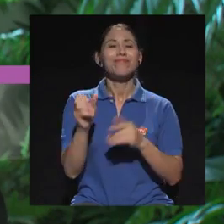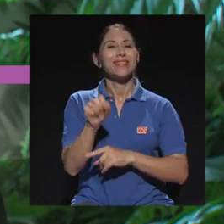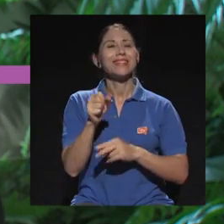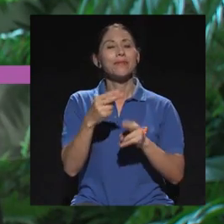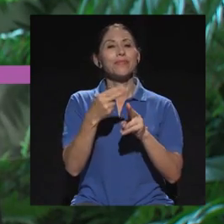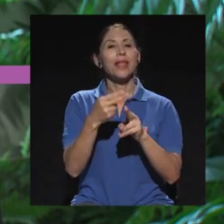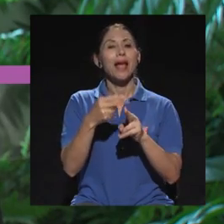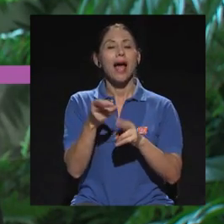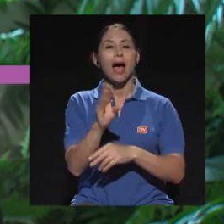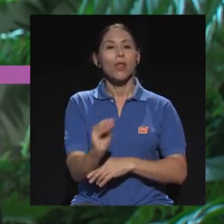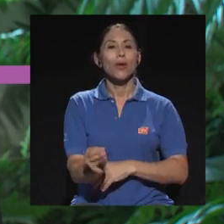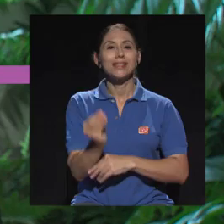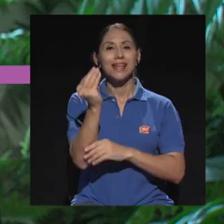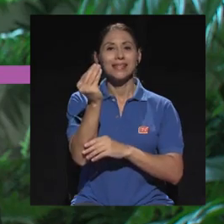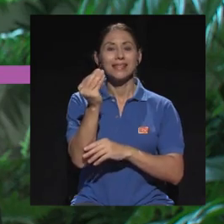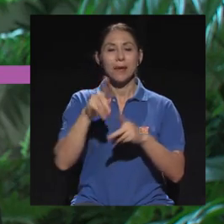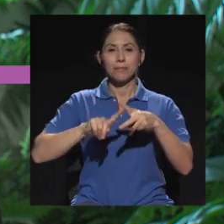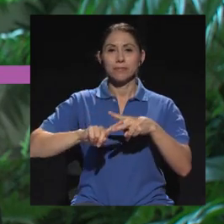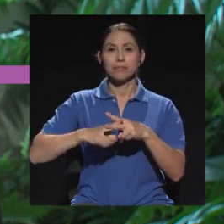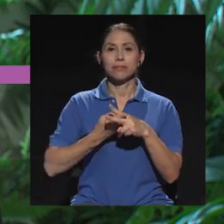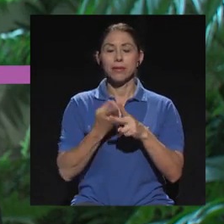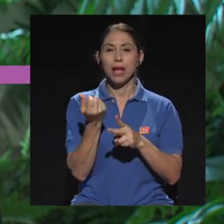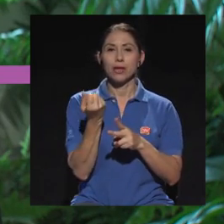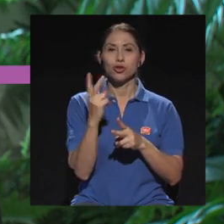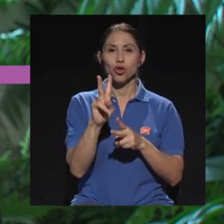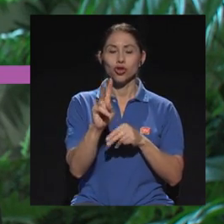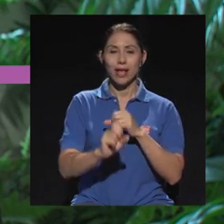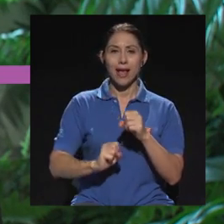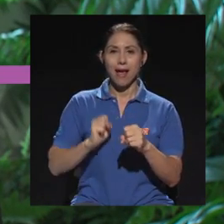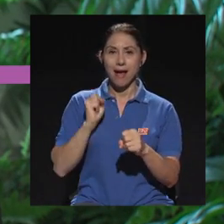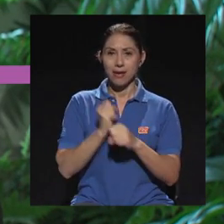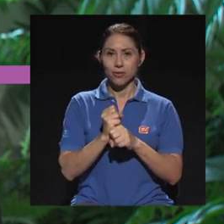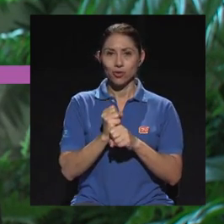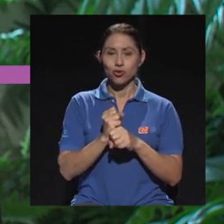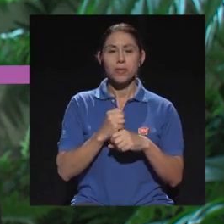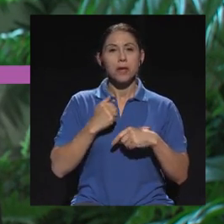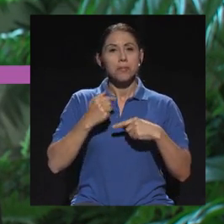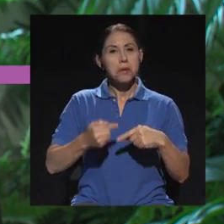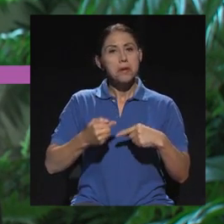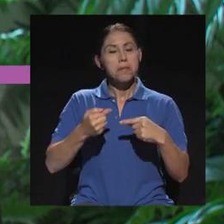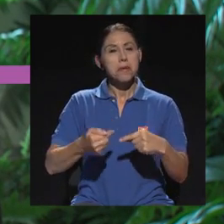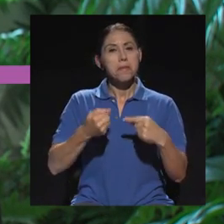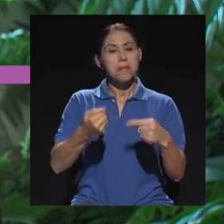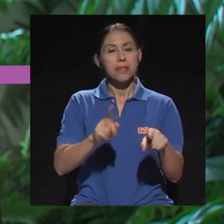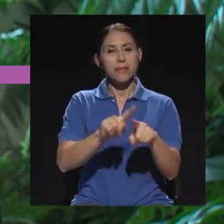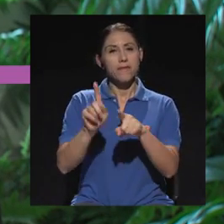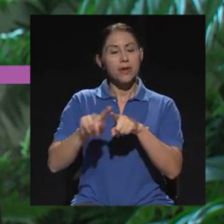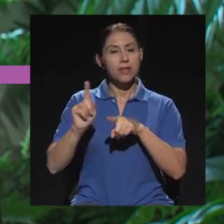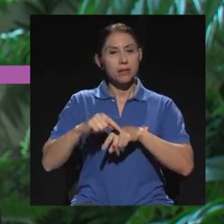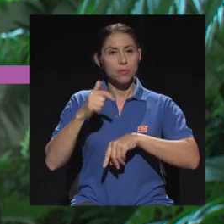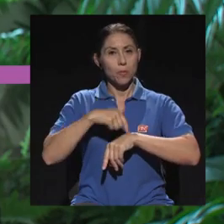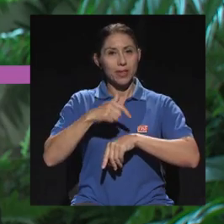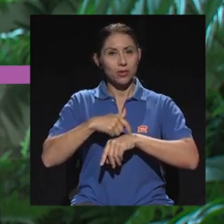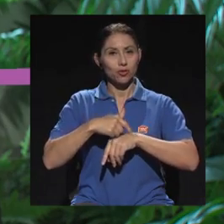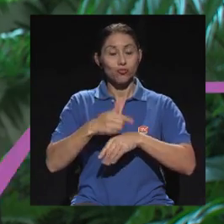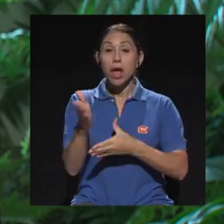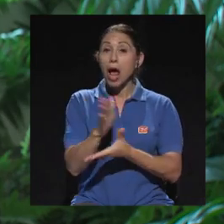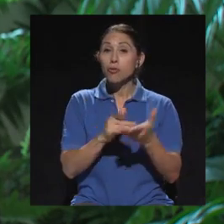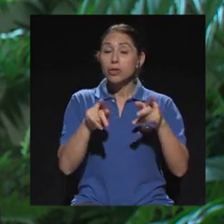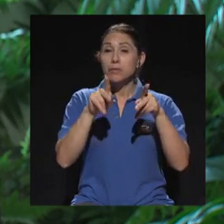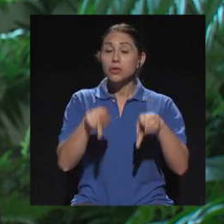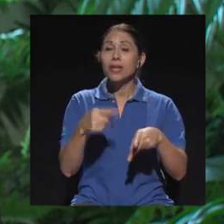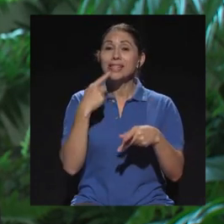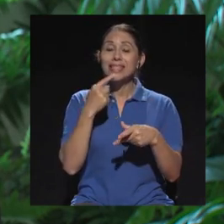realidad adolescencia se entiende a partir de los 12 años de edad, ¿verdad? Pasando por diferentes momentos, ¿verdad? Hay quienes han dividido